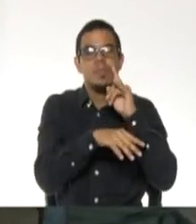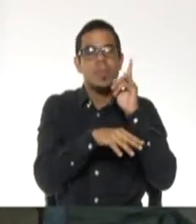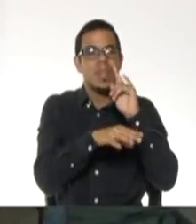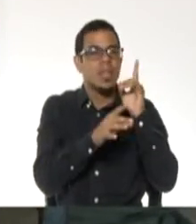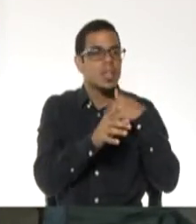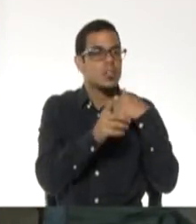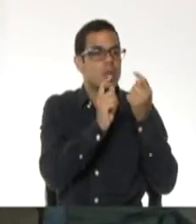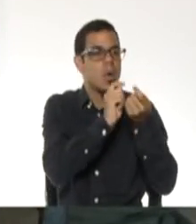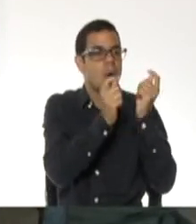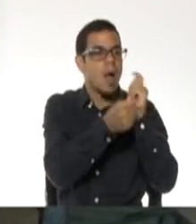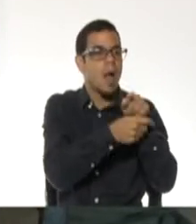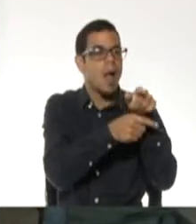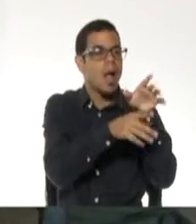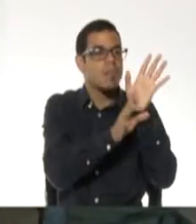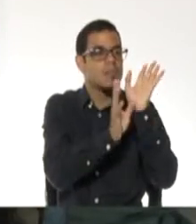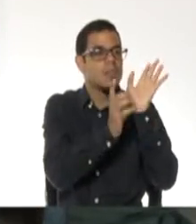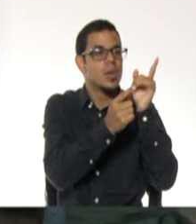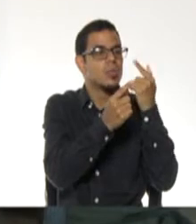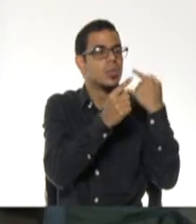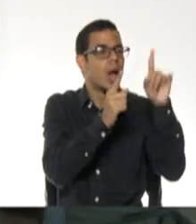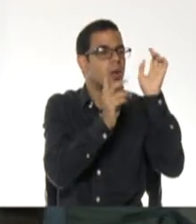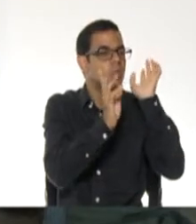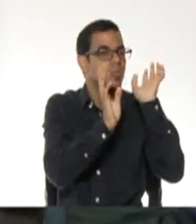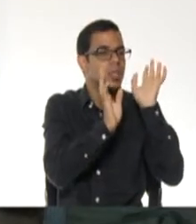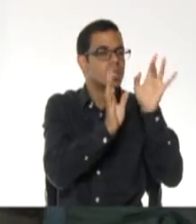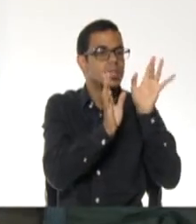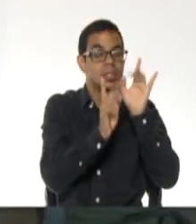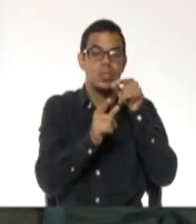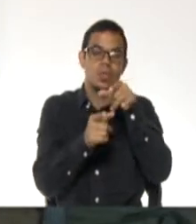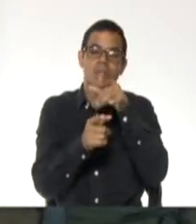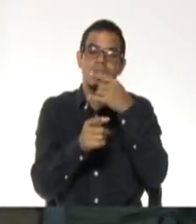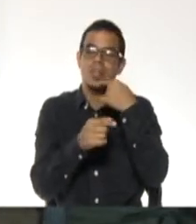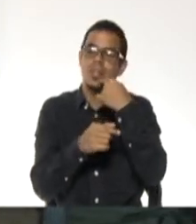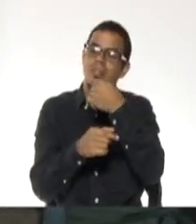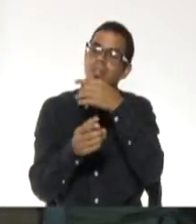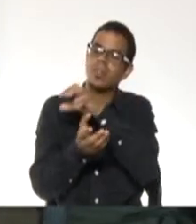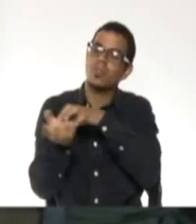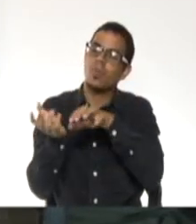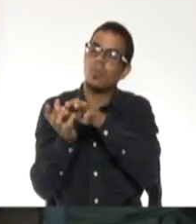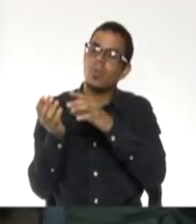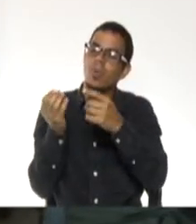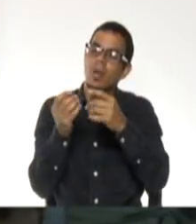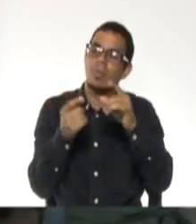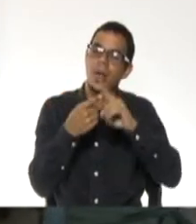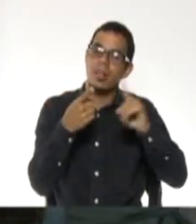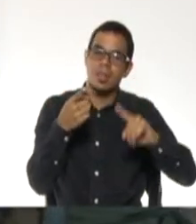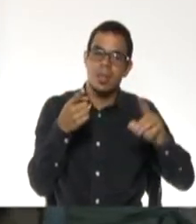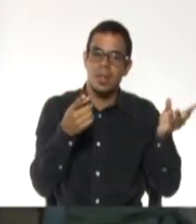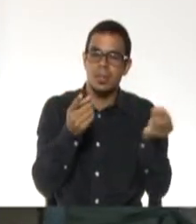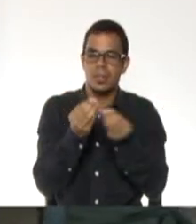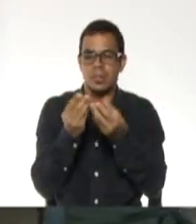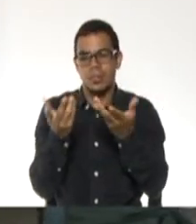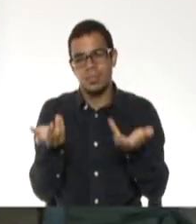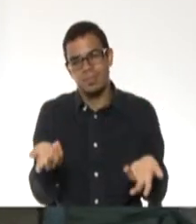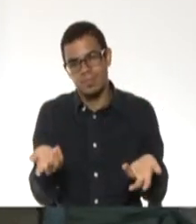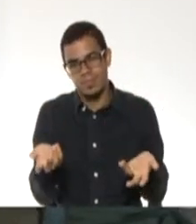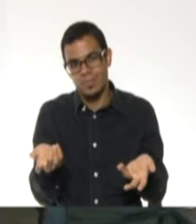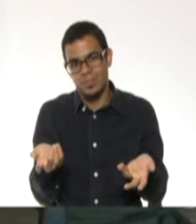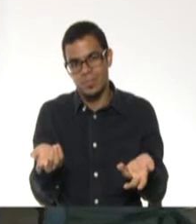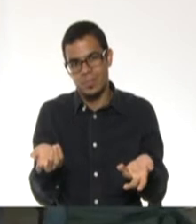solamente era un problema de alimentación. Claro. Entonces debemos estar muy pendientes en casa con este tipo de falla, que es una de las más